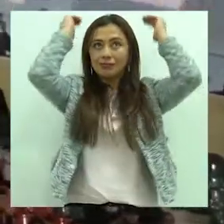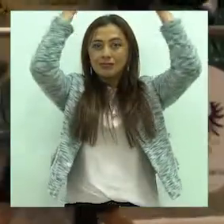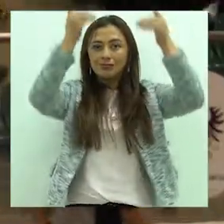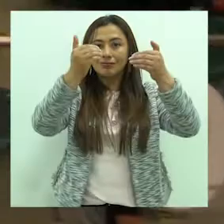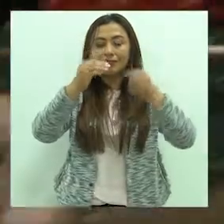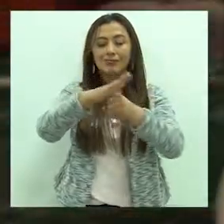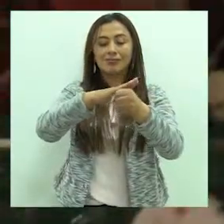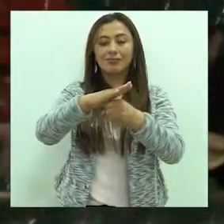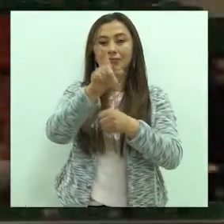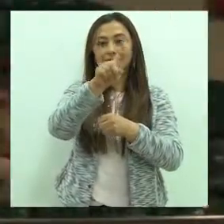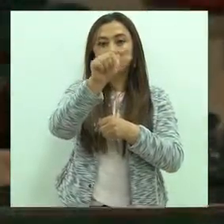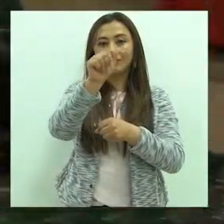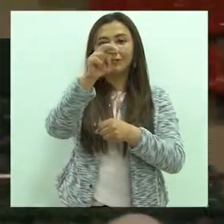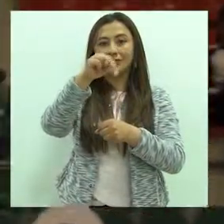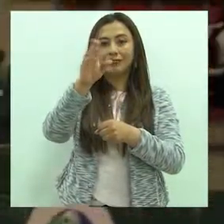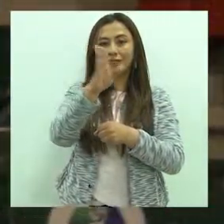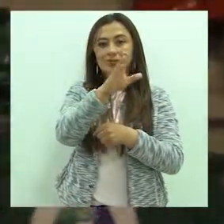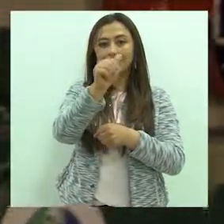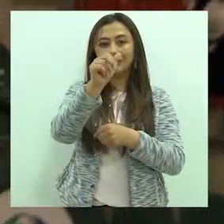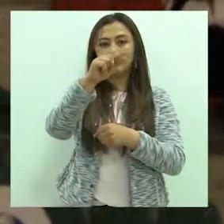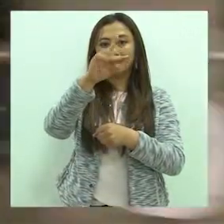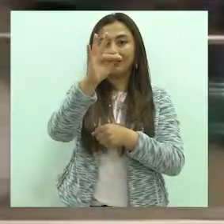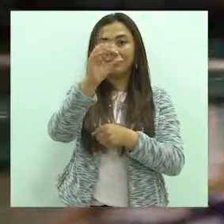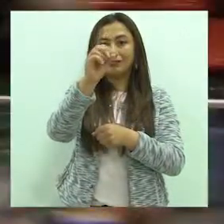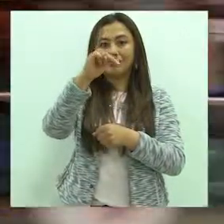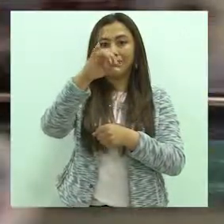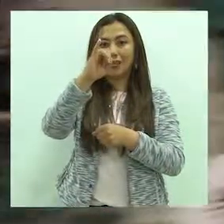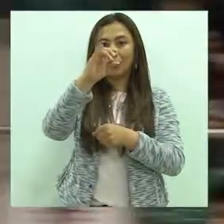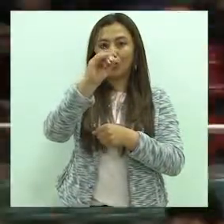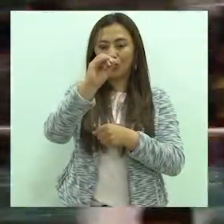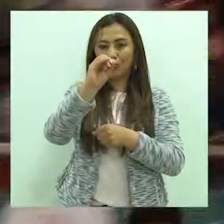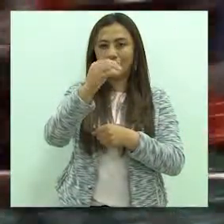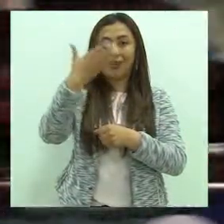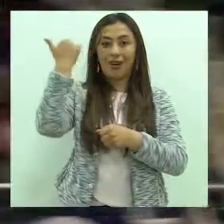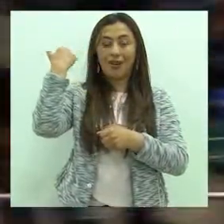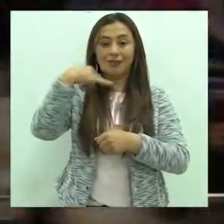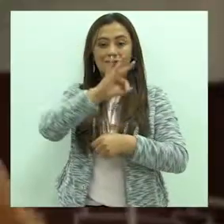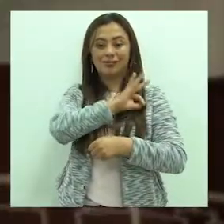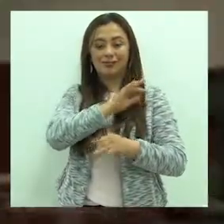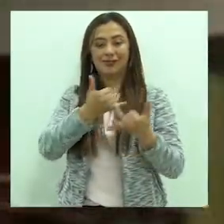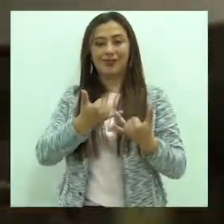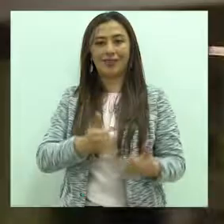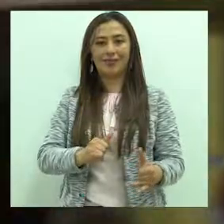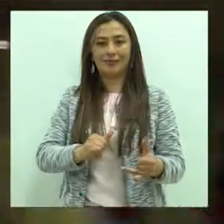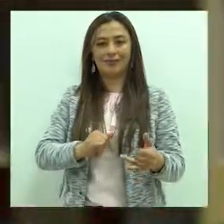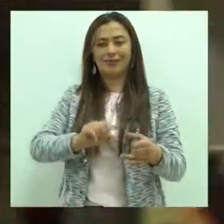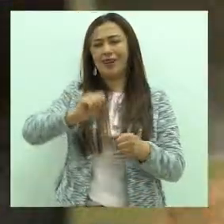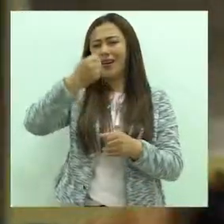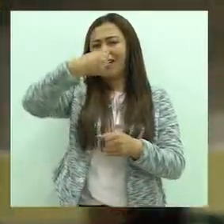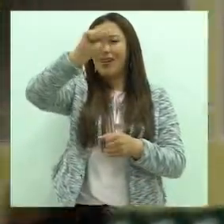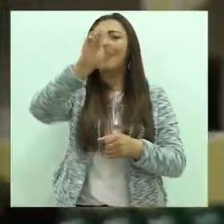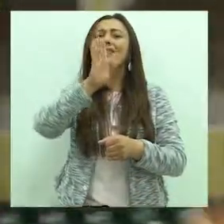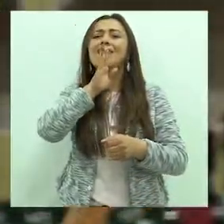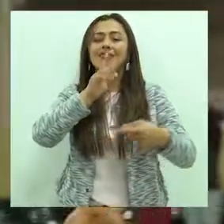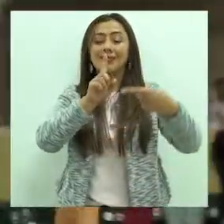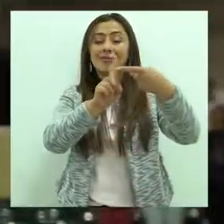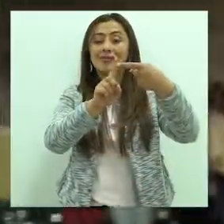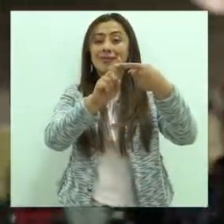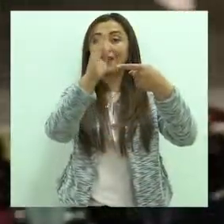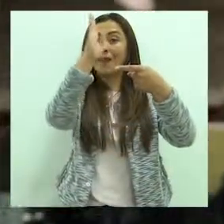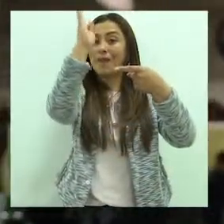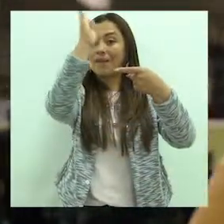El Campeonato Suramericano de Baloncesto Masculino, que finalizó el pasado sábado, dejó como resultado en primer lugar a la selección de